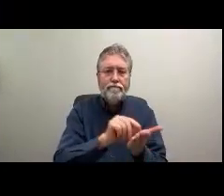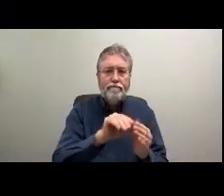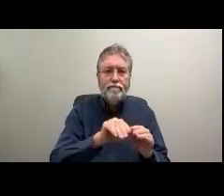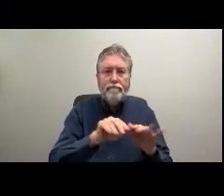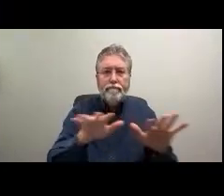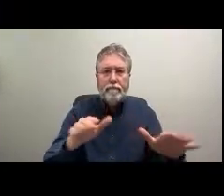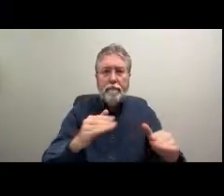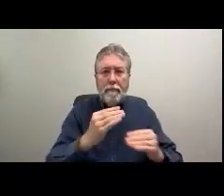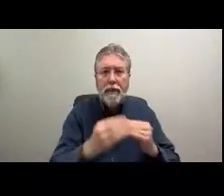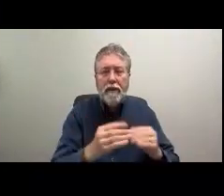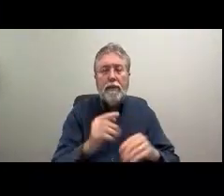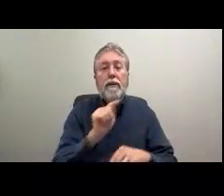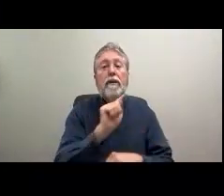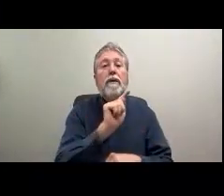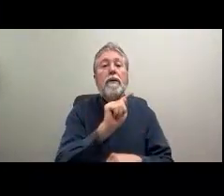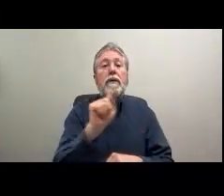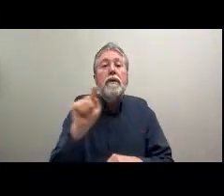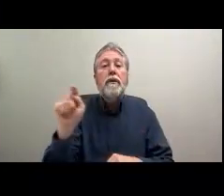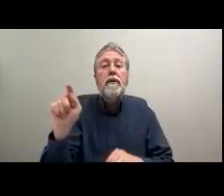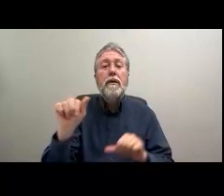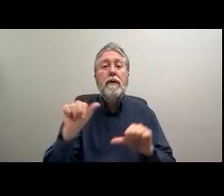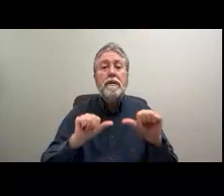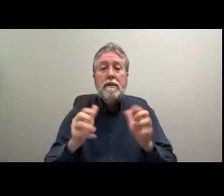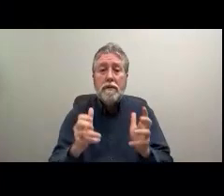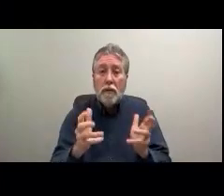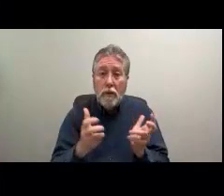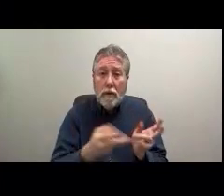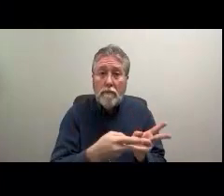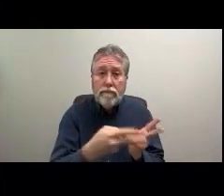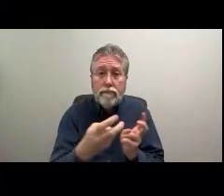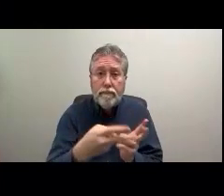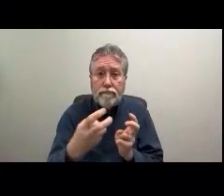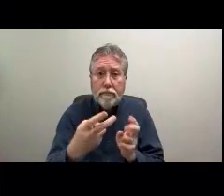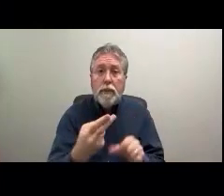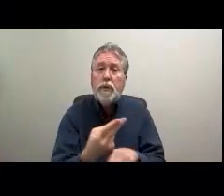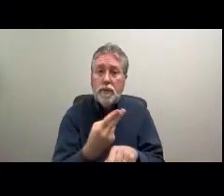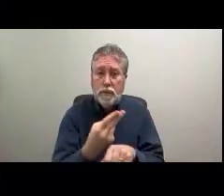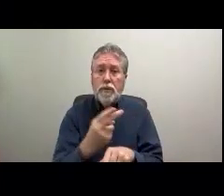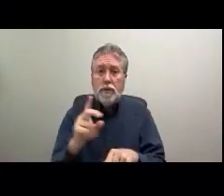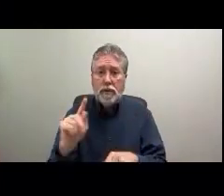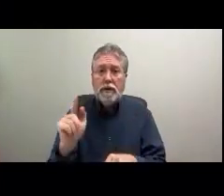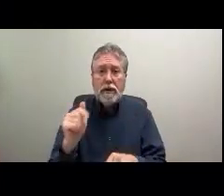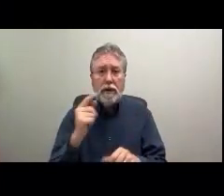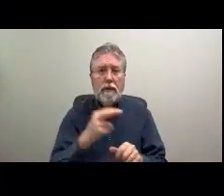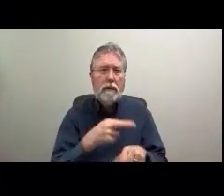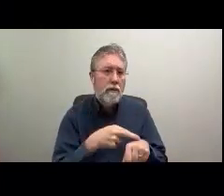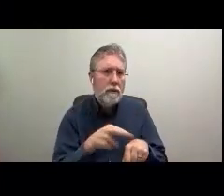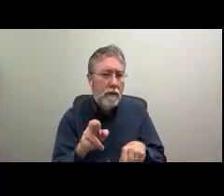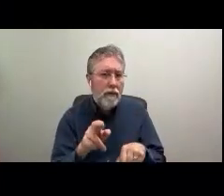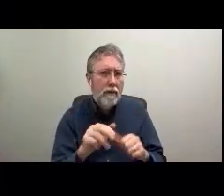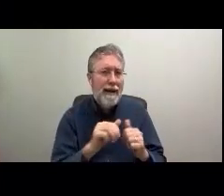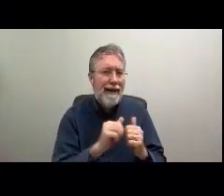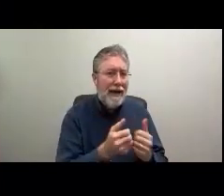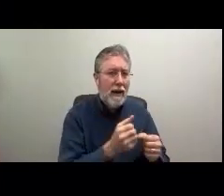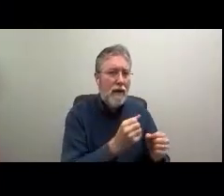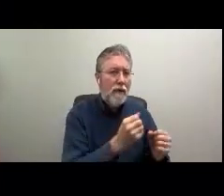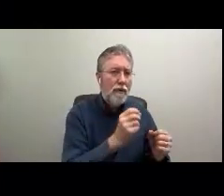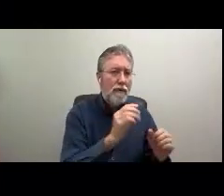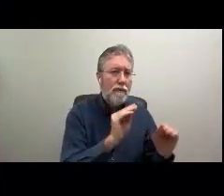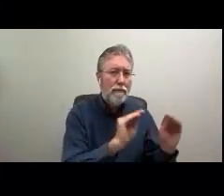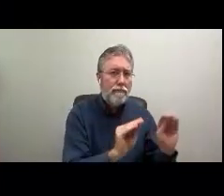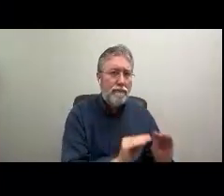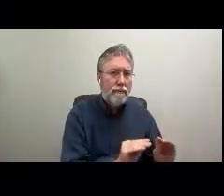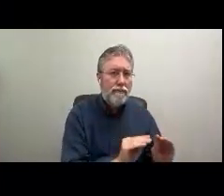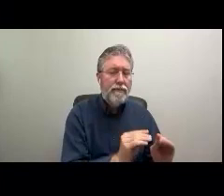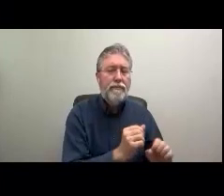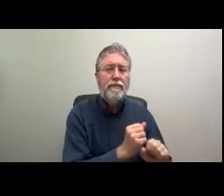científicos que quieran utilizar estos datos. Así que podría tener una referencia de cómo se prepararon los datos. Pero